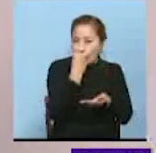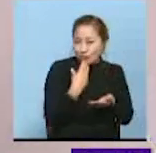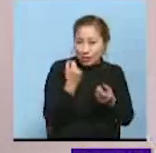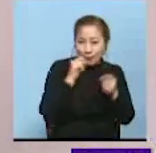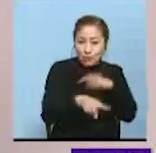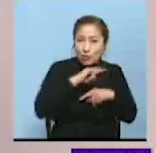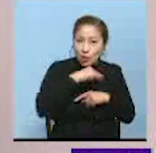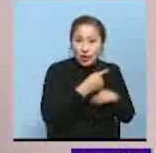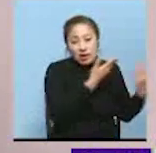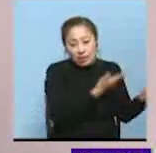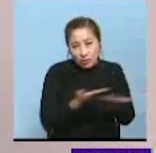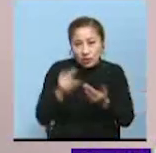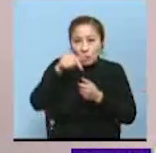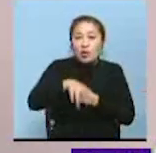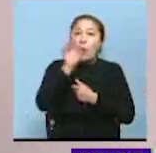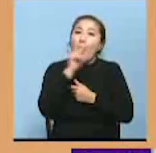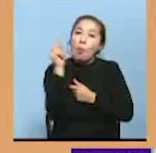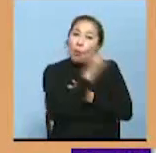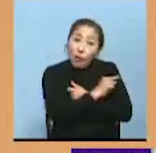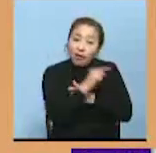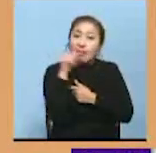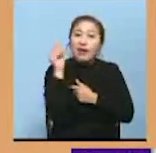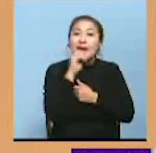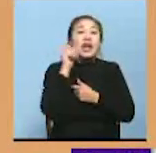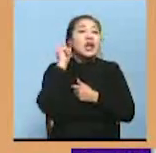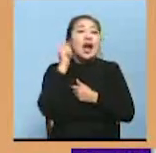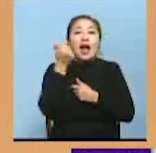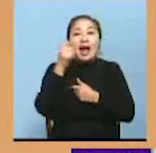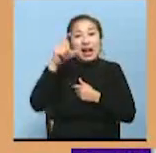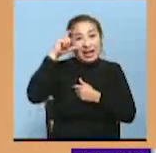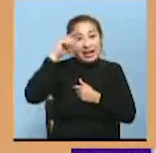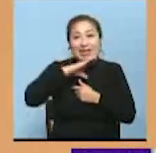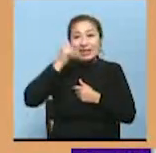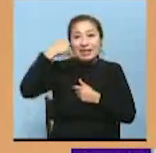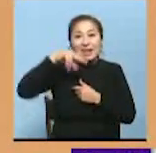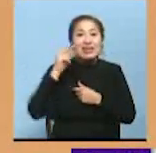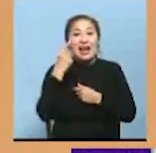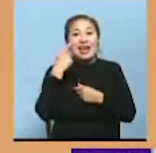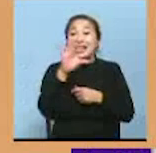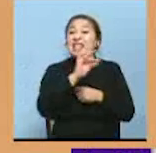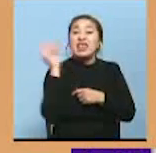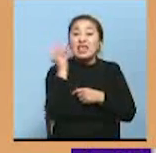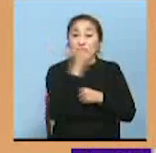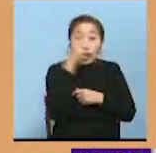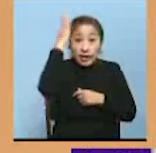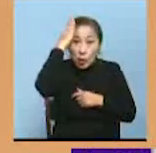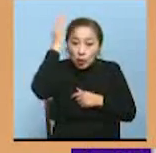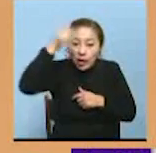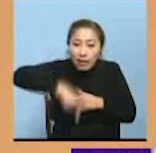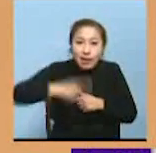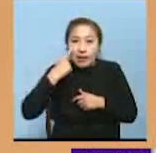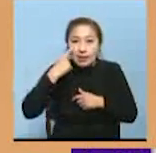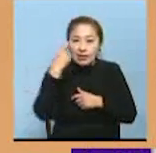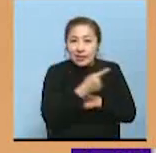invitado a Alejandra. Alejandra Gutiérrez es la directora de Cultura de la Municipalidad y ya nos